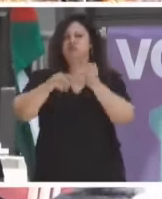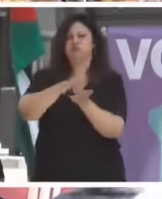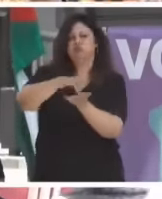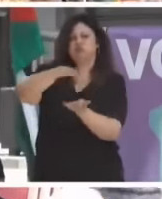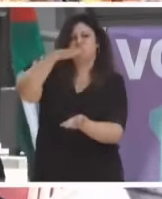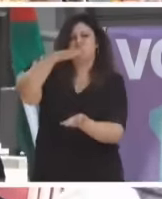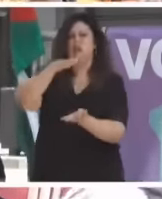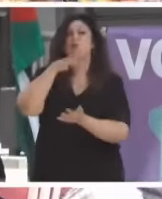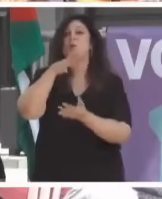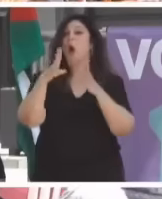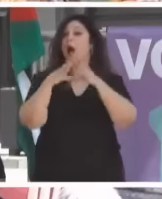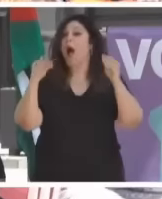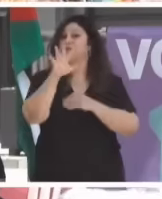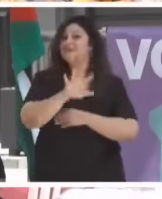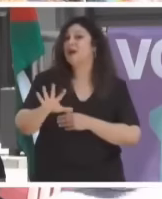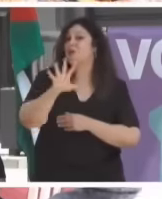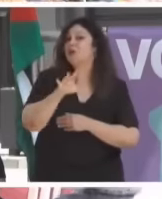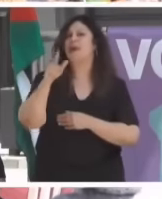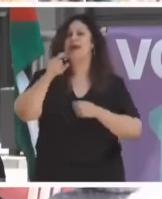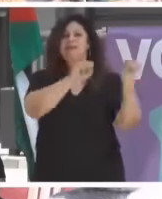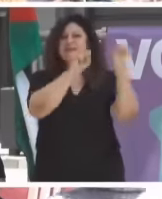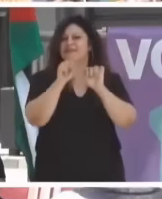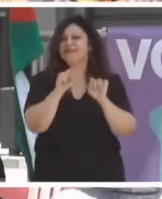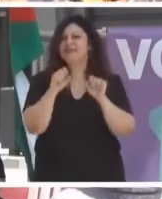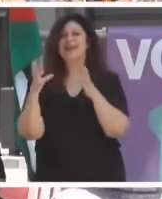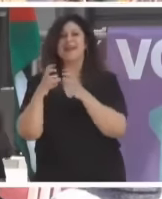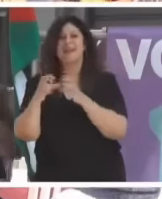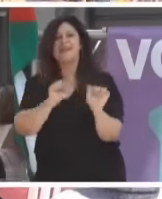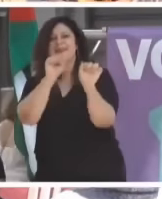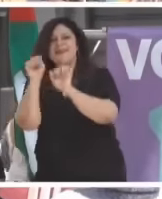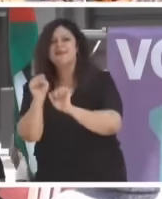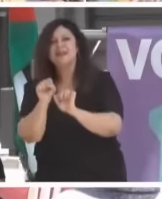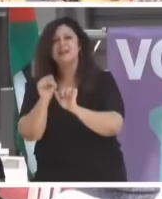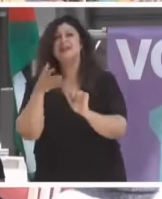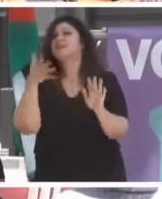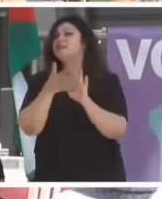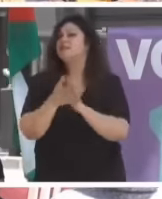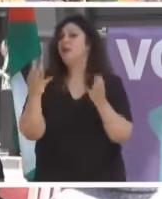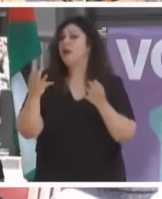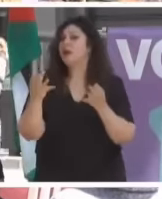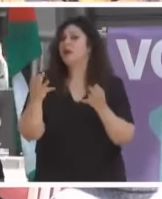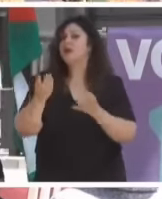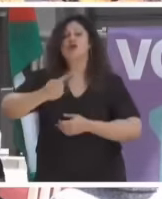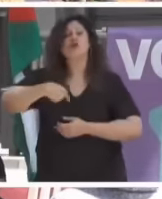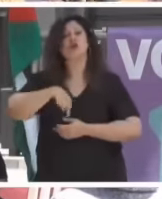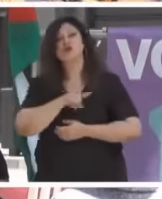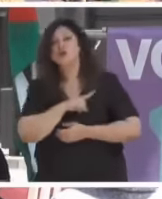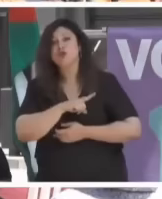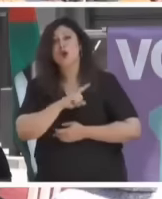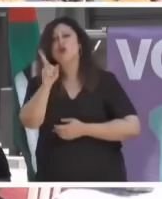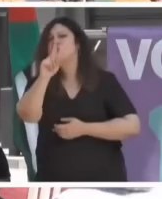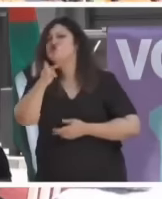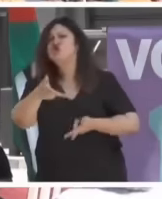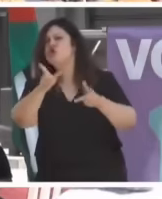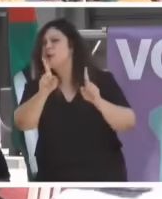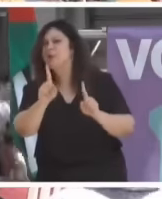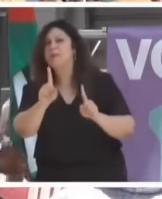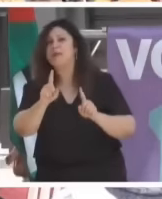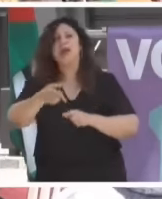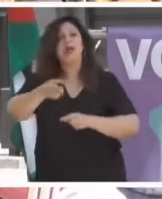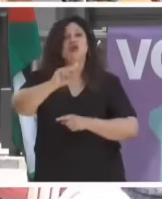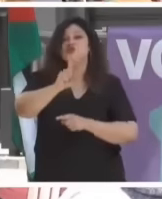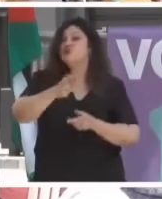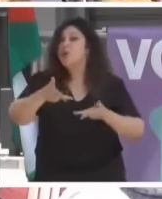defender Andalucía y defender Granada es garantizar que no vamos a consentir, que no vamos a consentir que